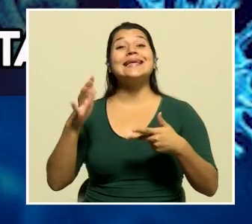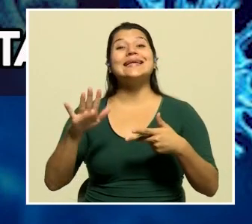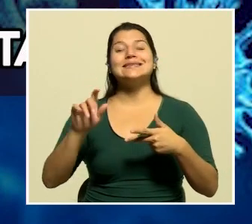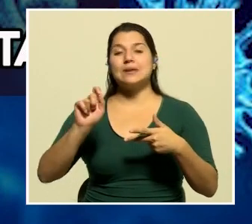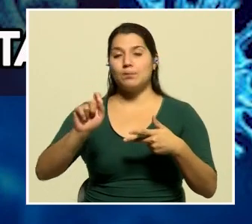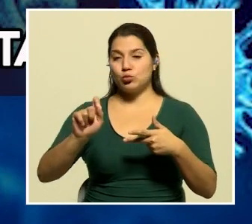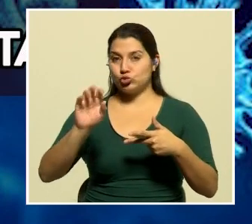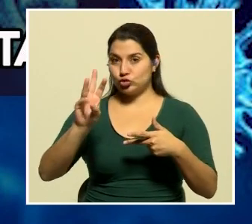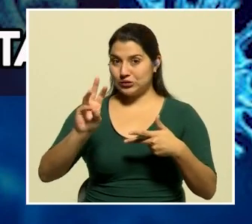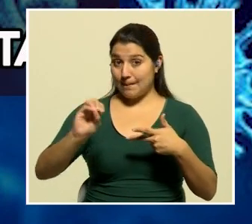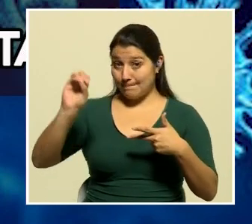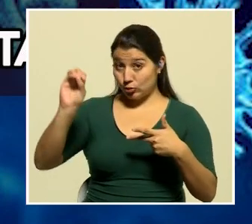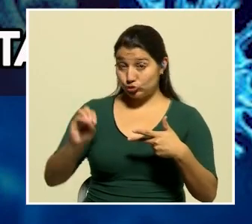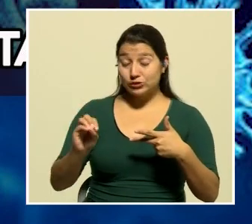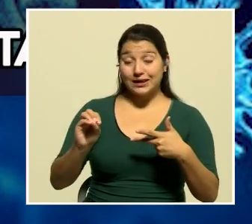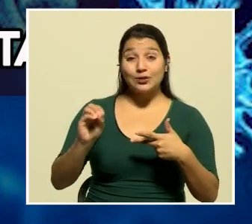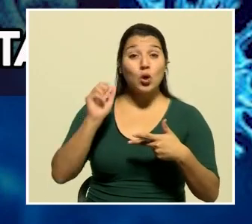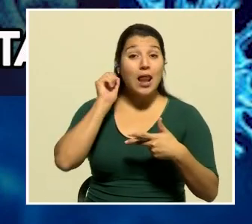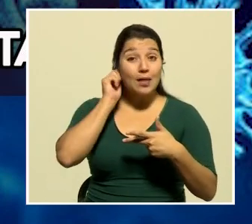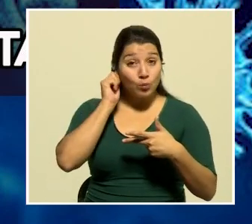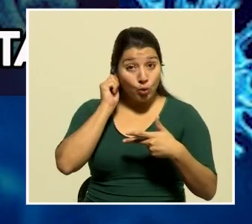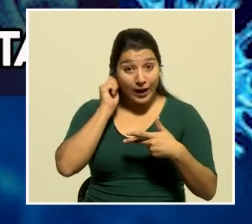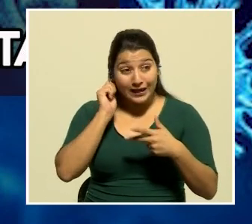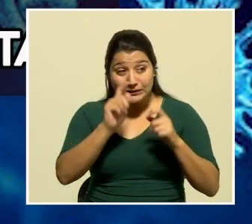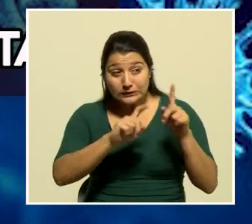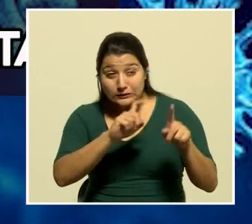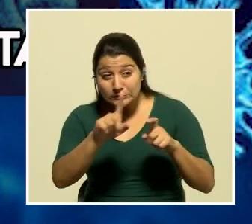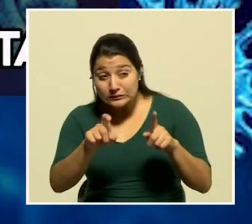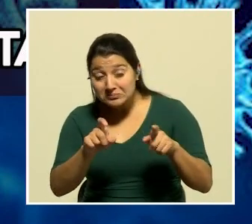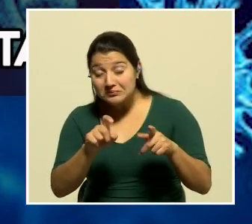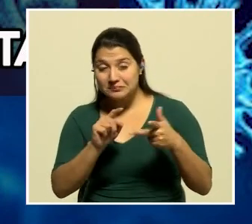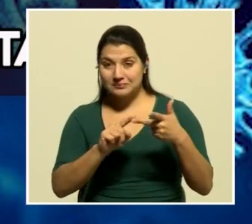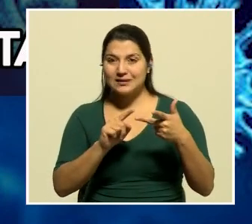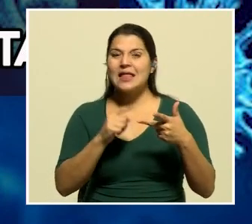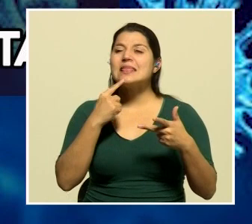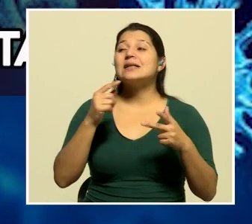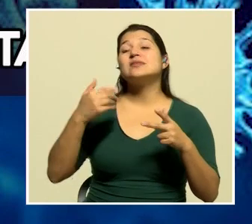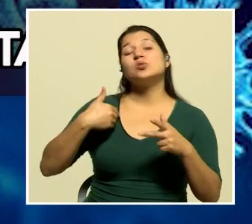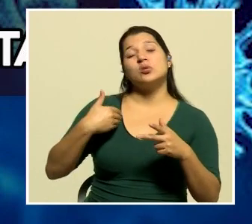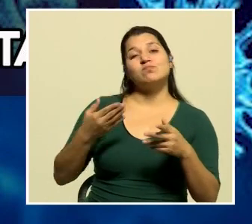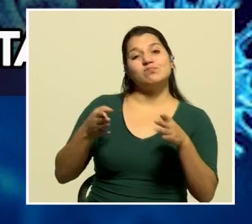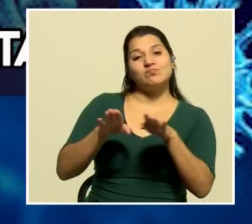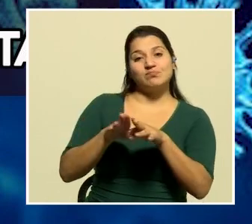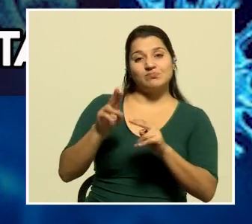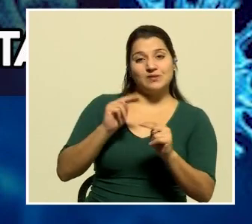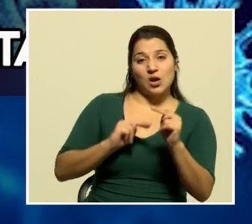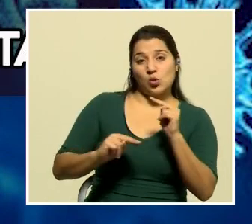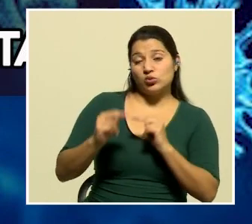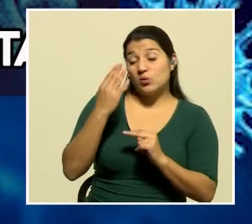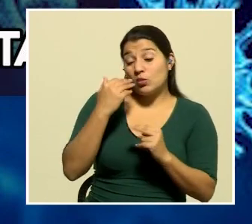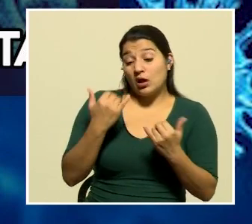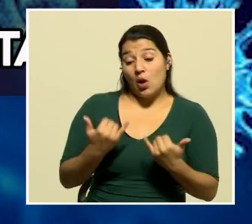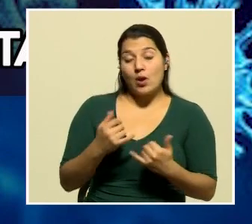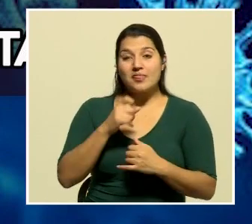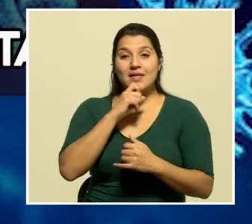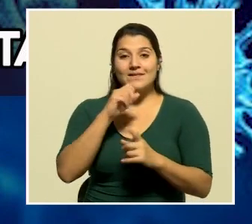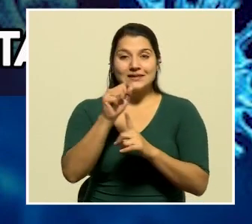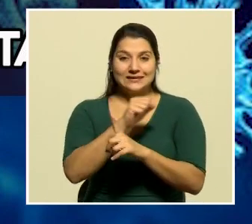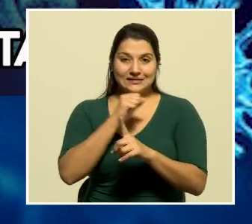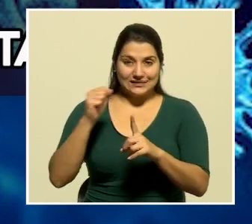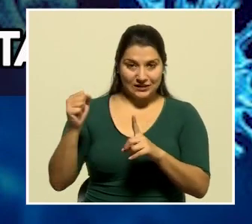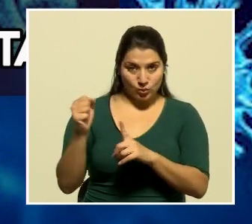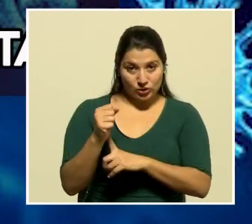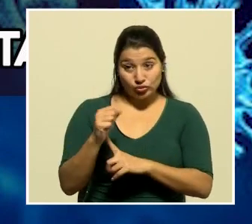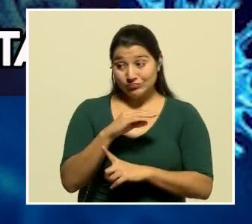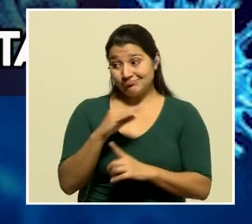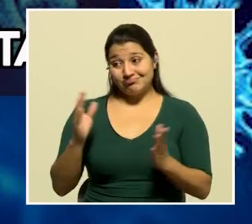15.6% de las personas que el INAMU encuestó asegura que tuvieron que cerrar su negocio debido a la difícil situación que se ha presentado y a la falta